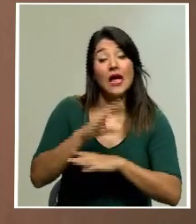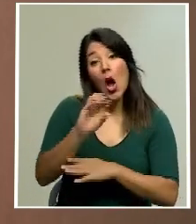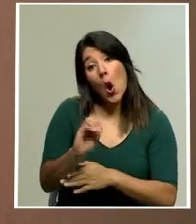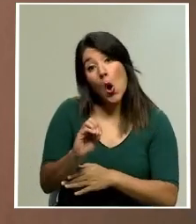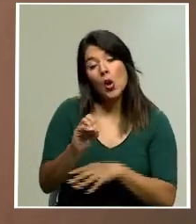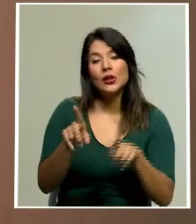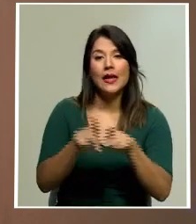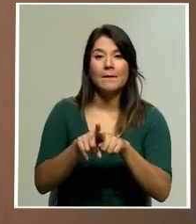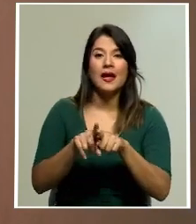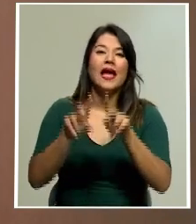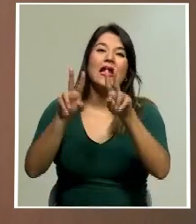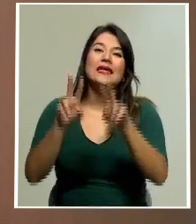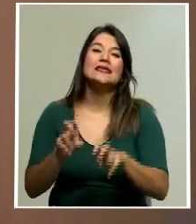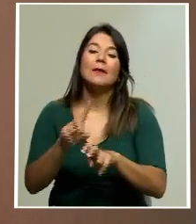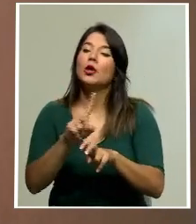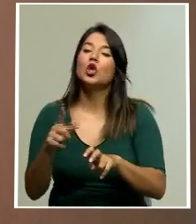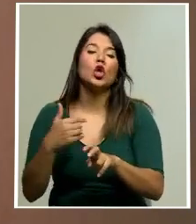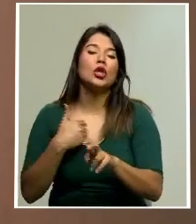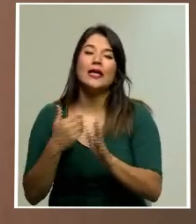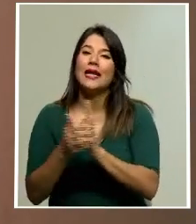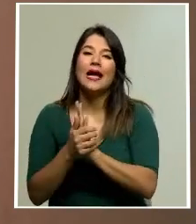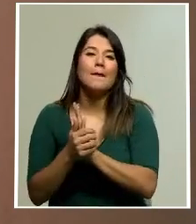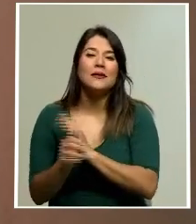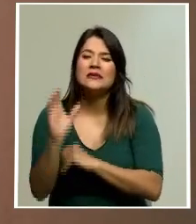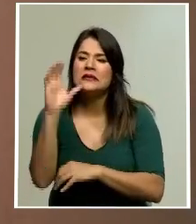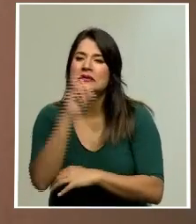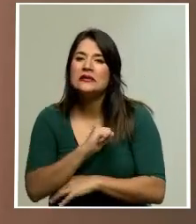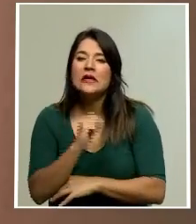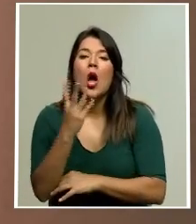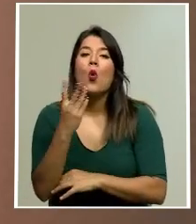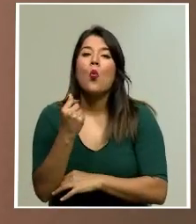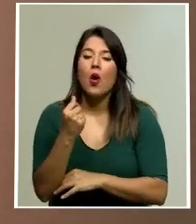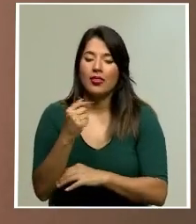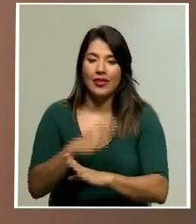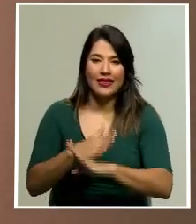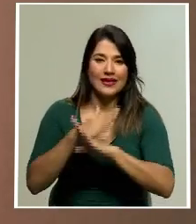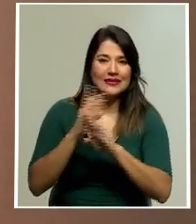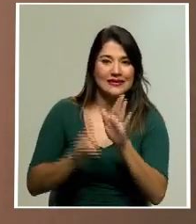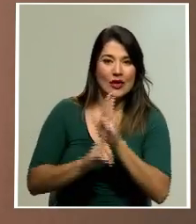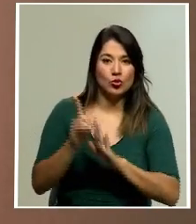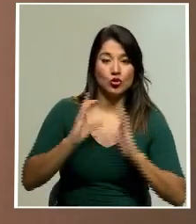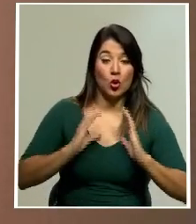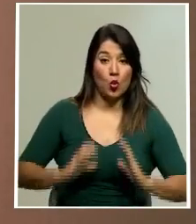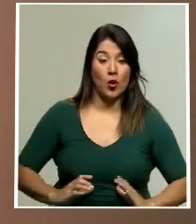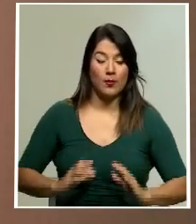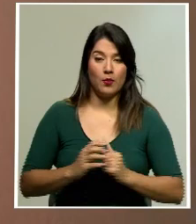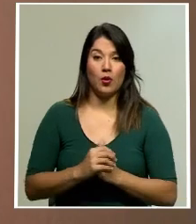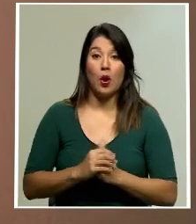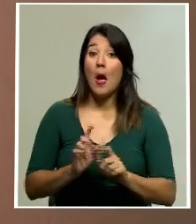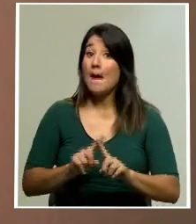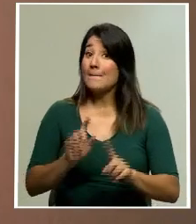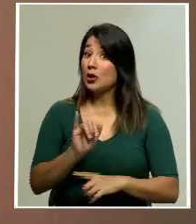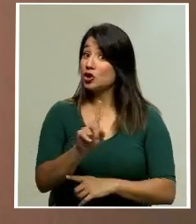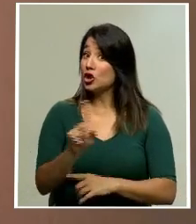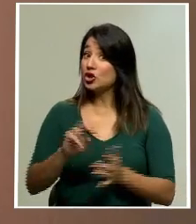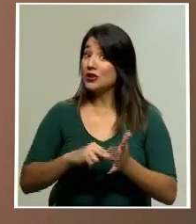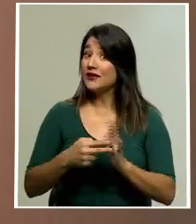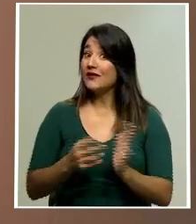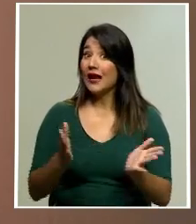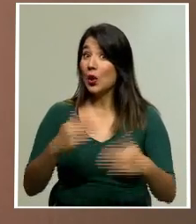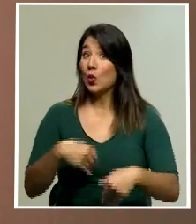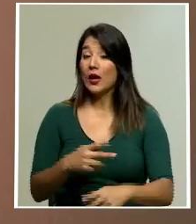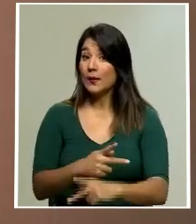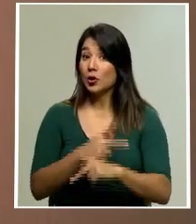la prueba no tiene la capacidad de detectar la cantidad de defensas que produjo el cuerpo, sin que esto signifique que no hay